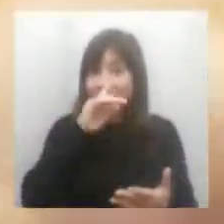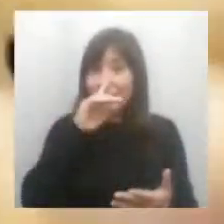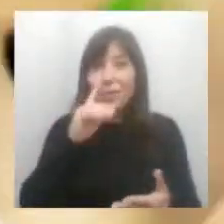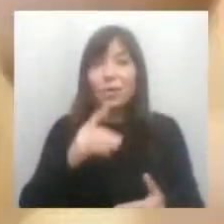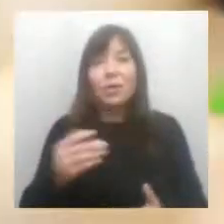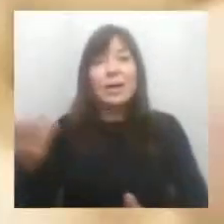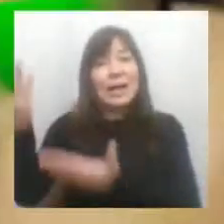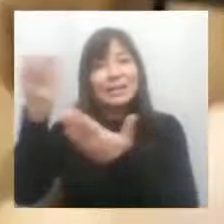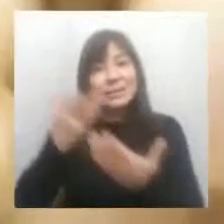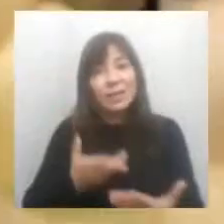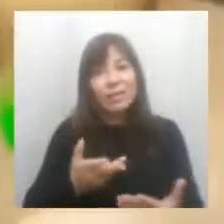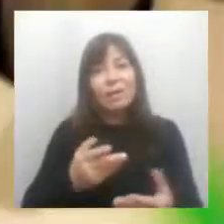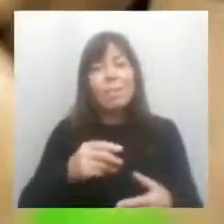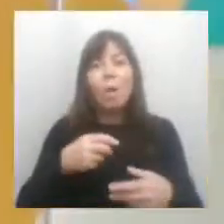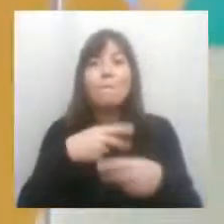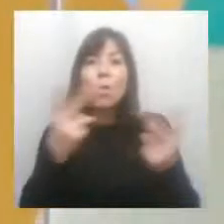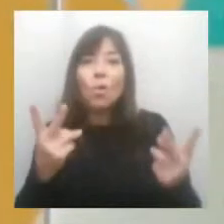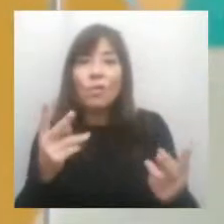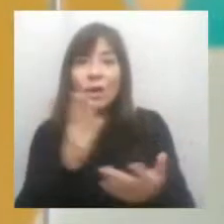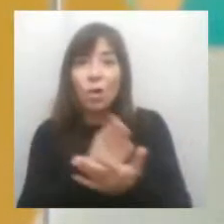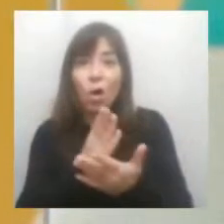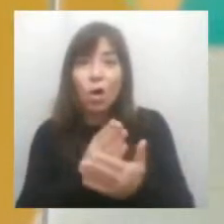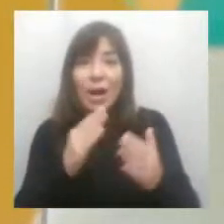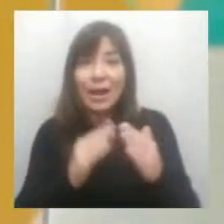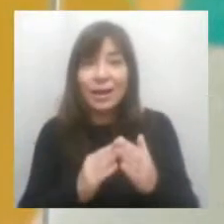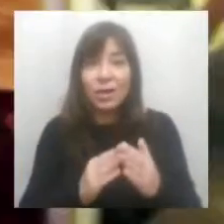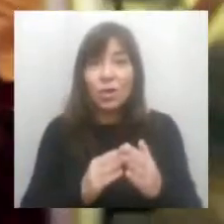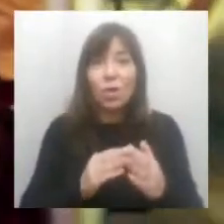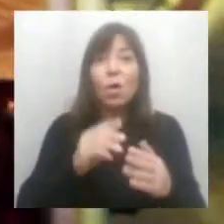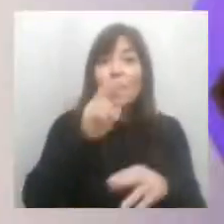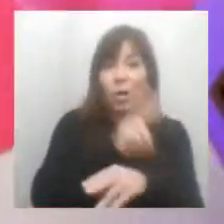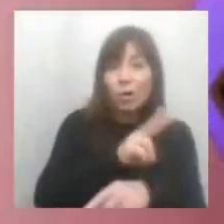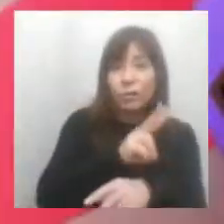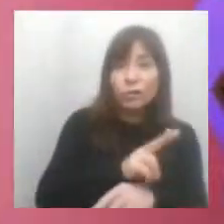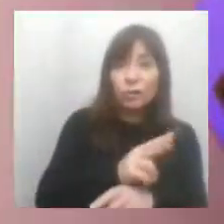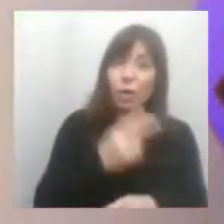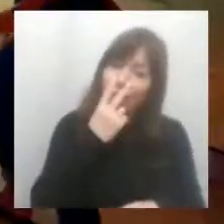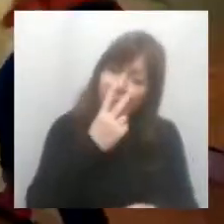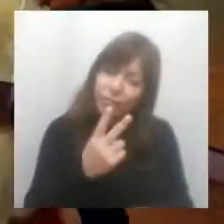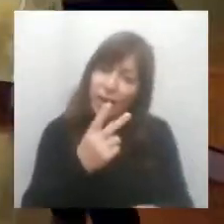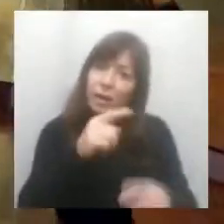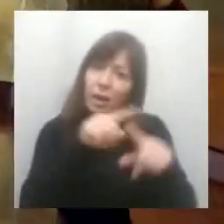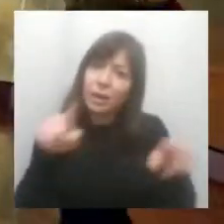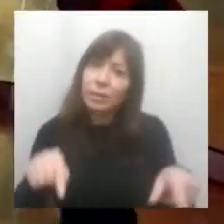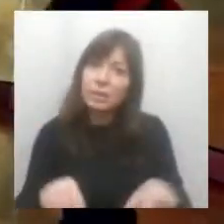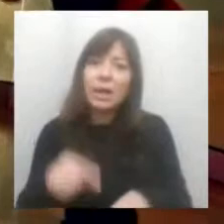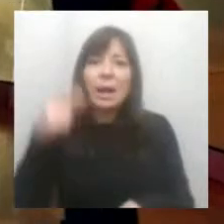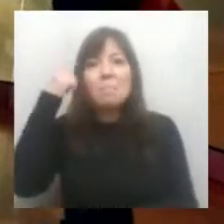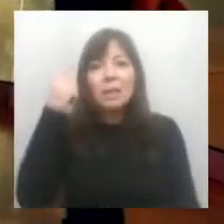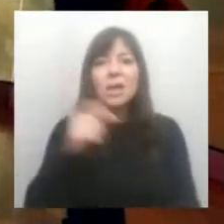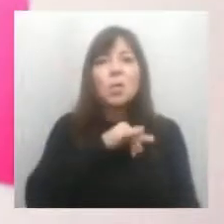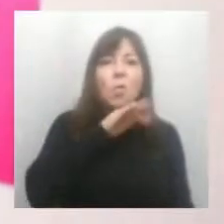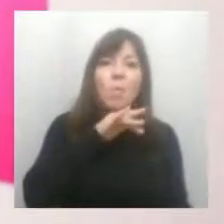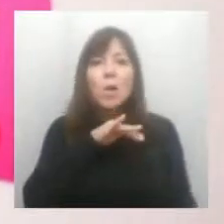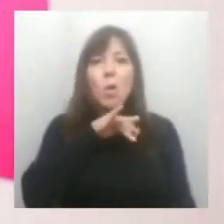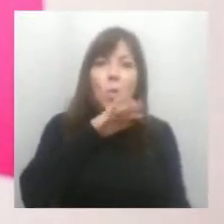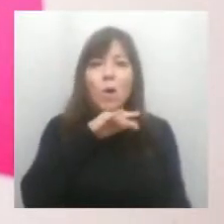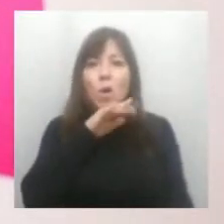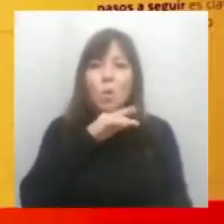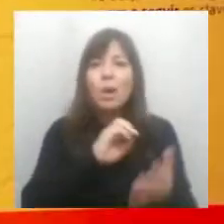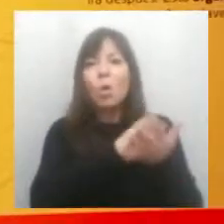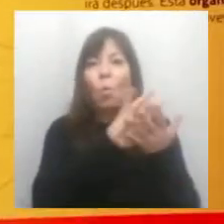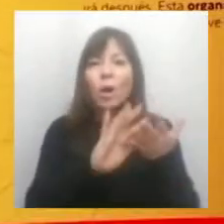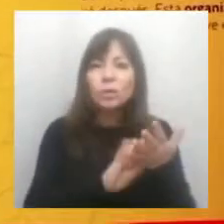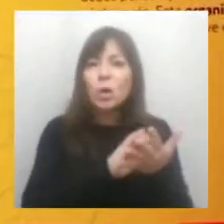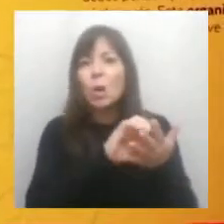público, a los colegios, los alumnos, incluso los profesores, y ven esta sala, creen que van a encontrar números, que van a encontrar ecuaciones, que van a tener que